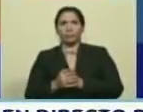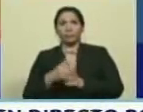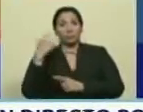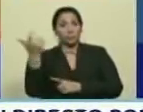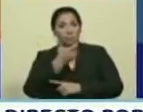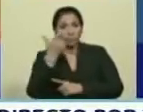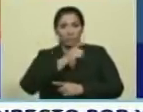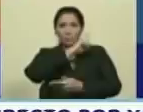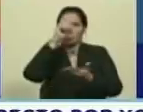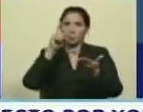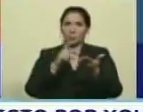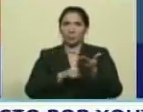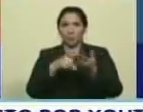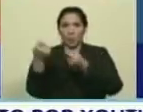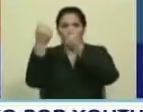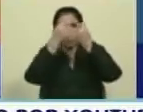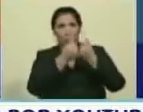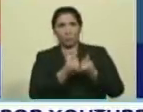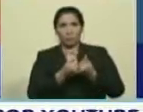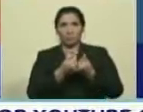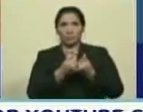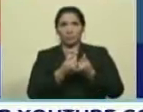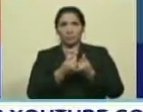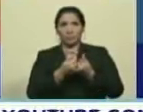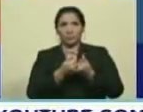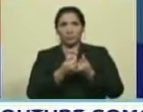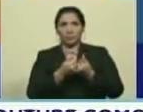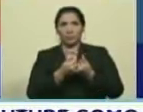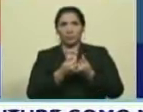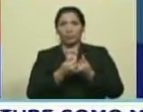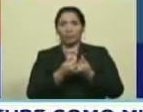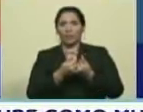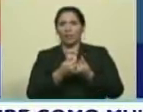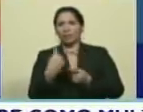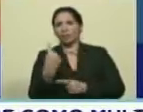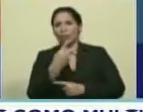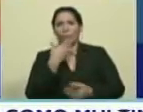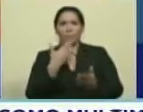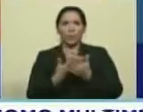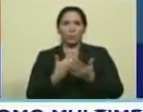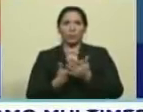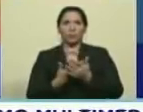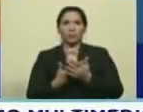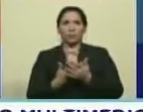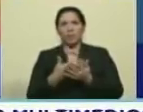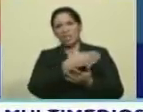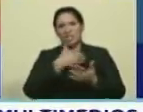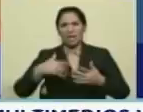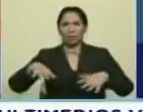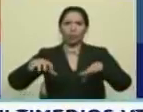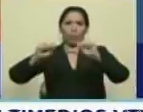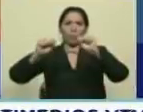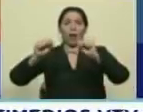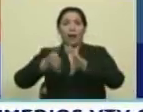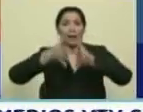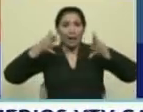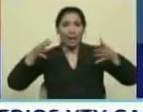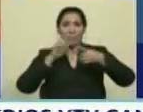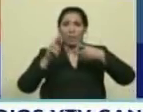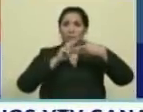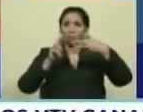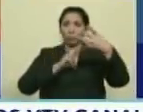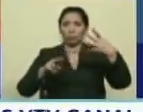la complementariedad económica. Su embestida tiene un solo propósito: tomar el control de los inmensos recursos naturales de una